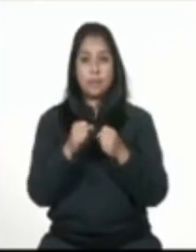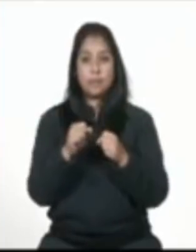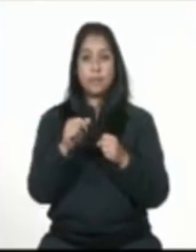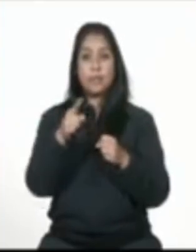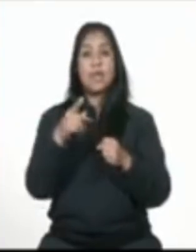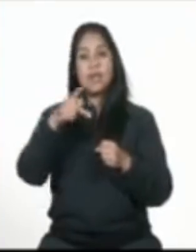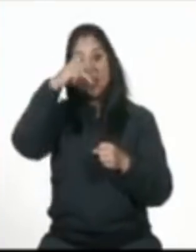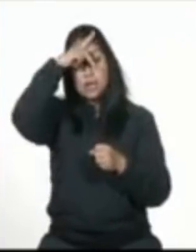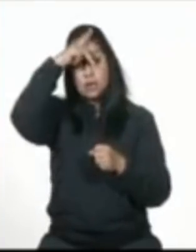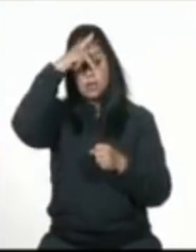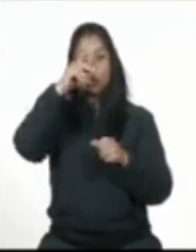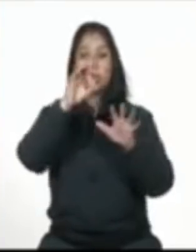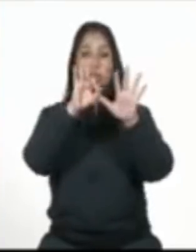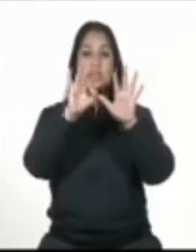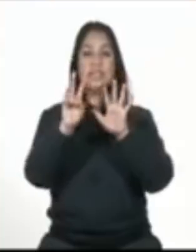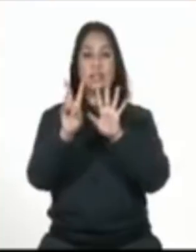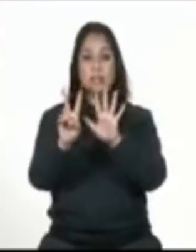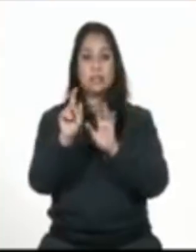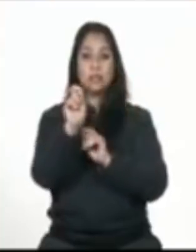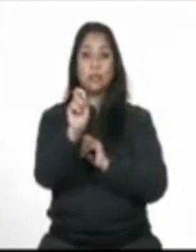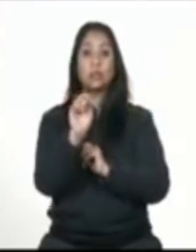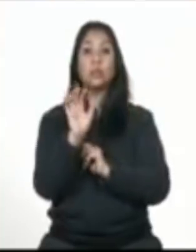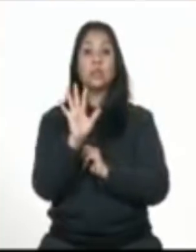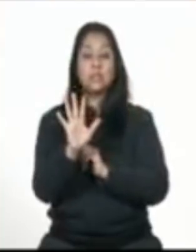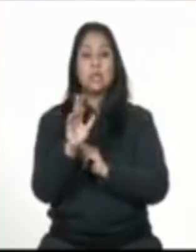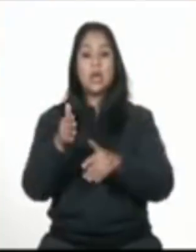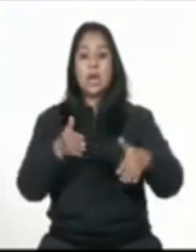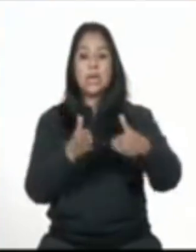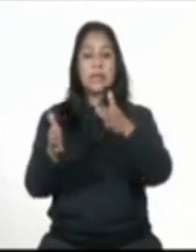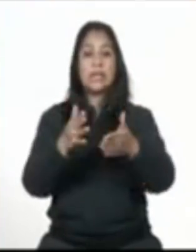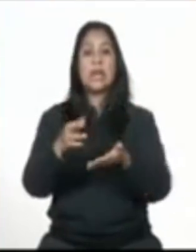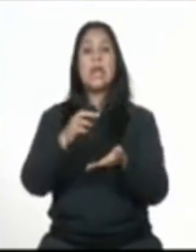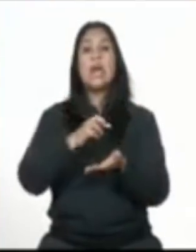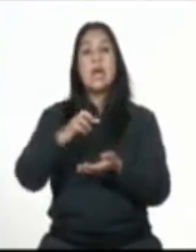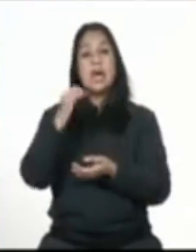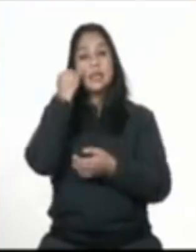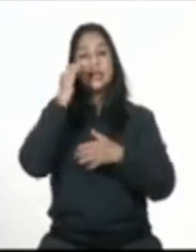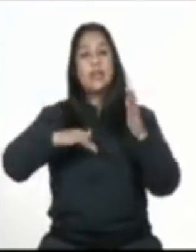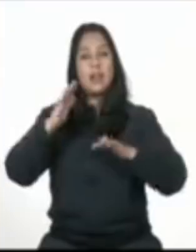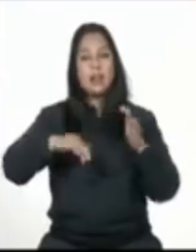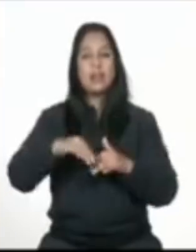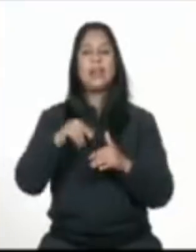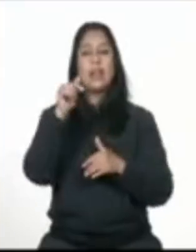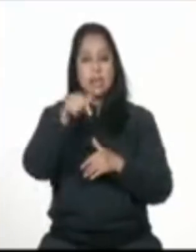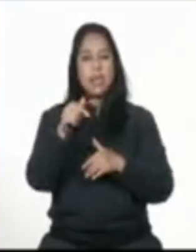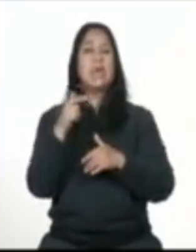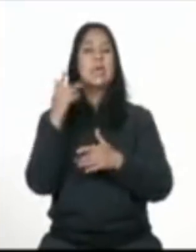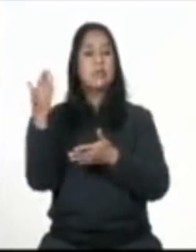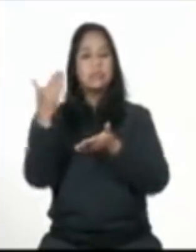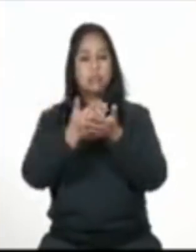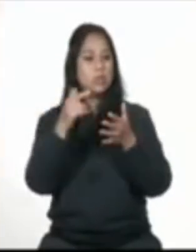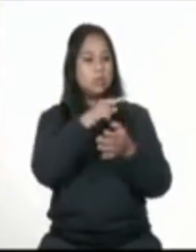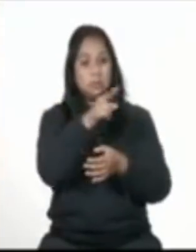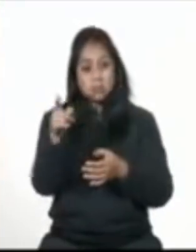el kilómetro 87.5 de la carretera hacia Puerto Barrios, en donde atenderemos a todas aquellas personas